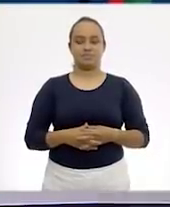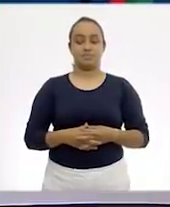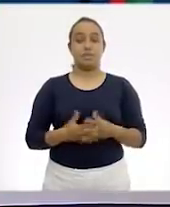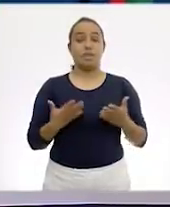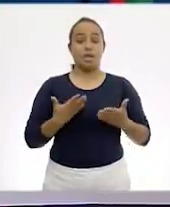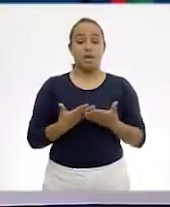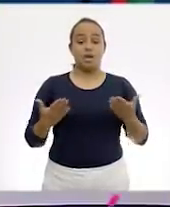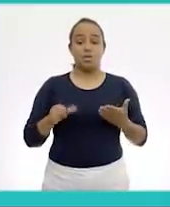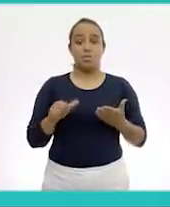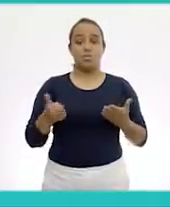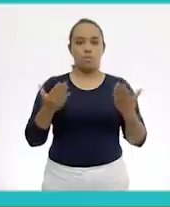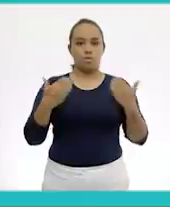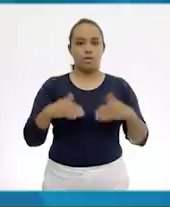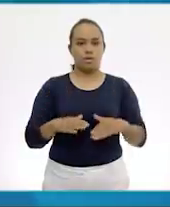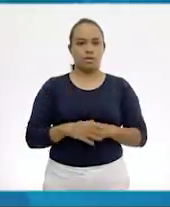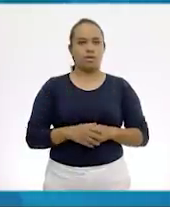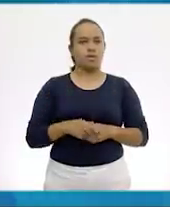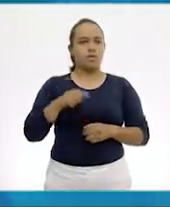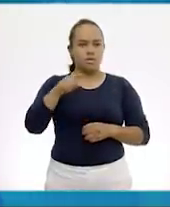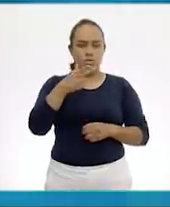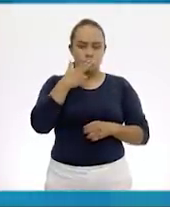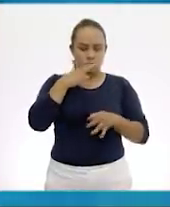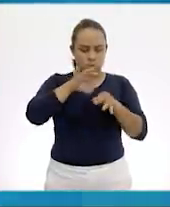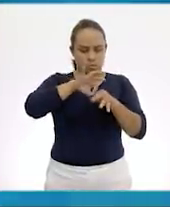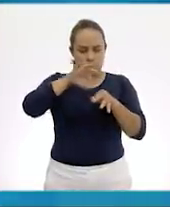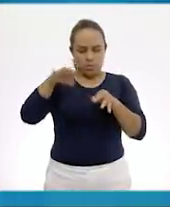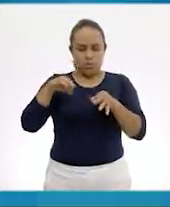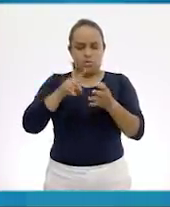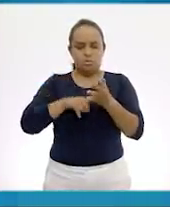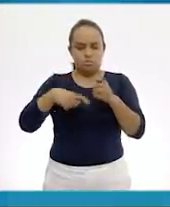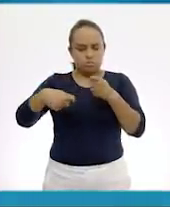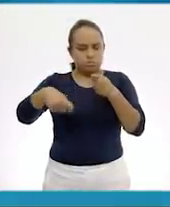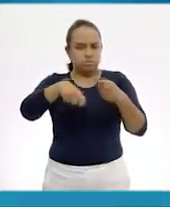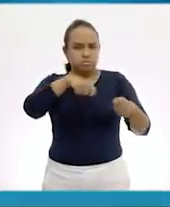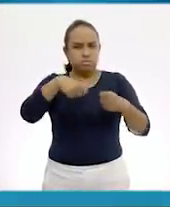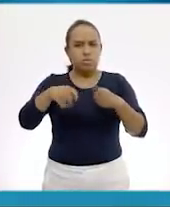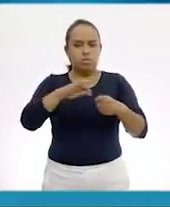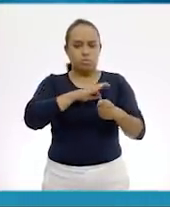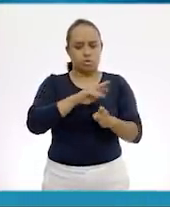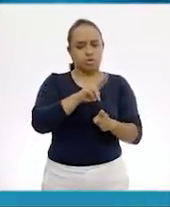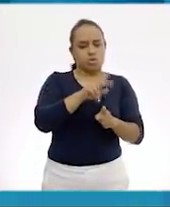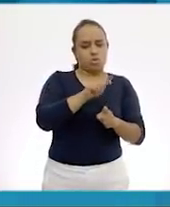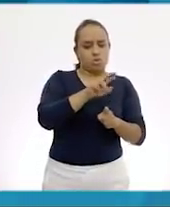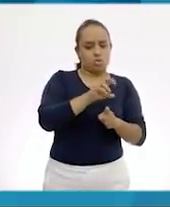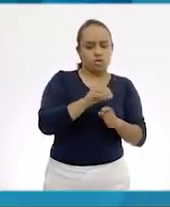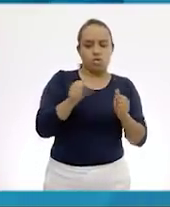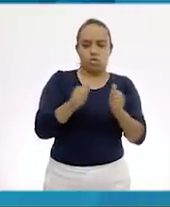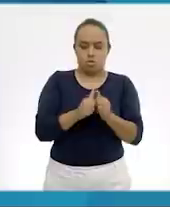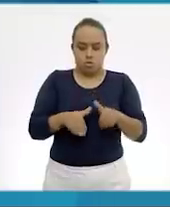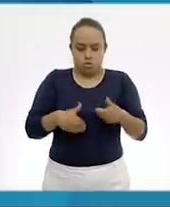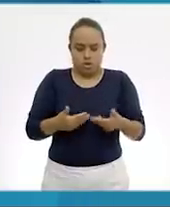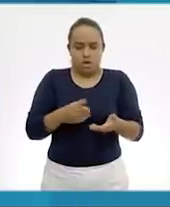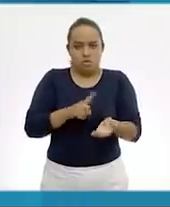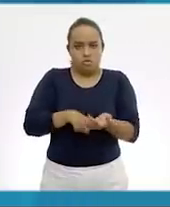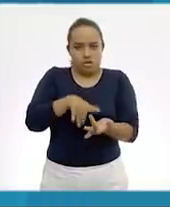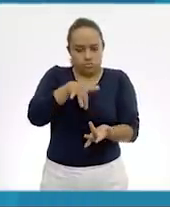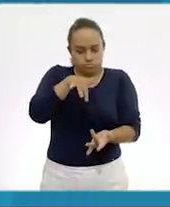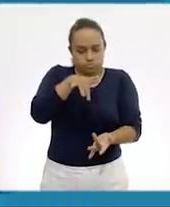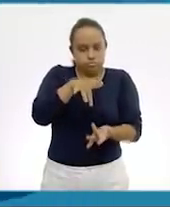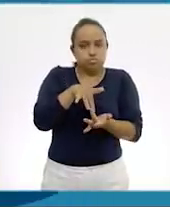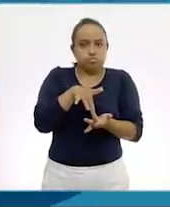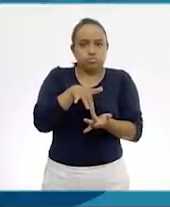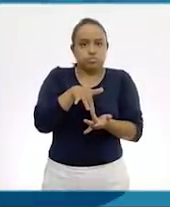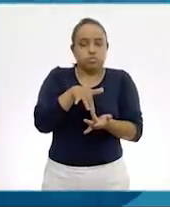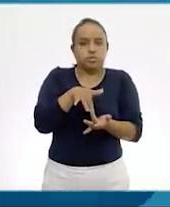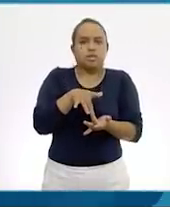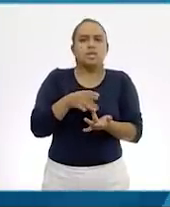Ahora, la siguiente, conducto tubular y elástico que conecta el útero con el exterior del cuerpo